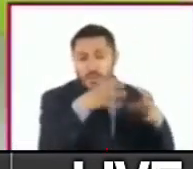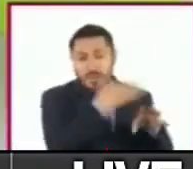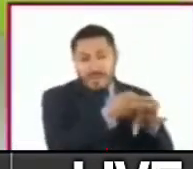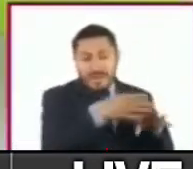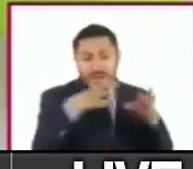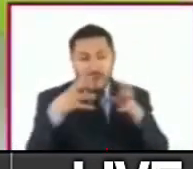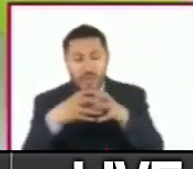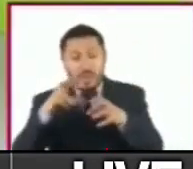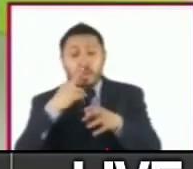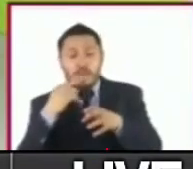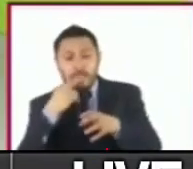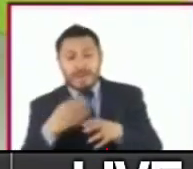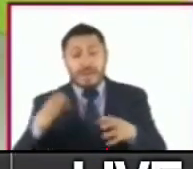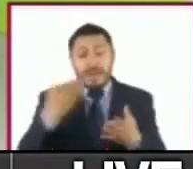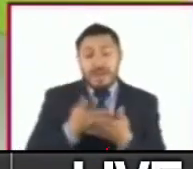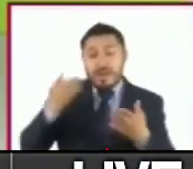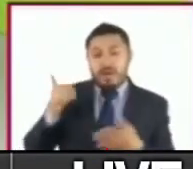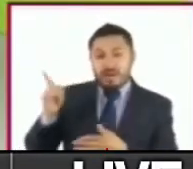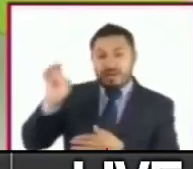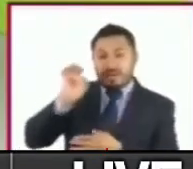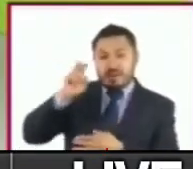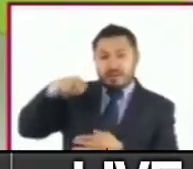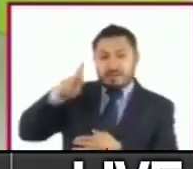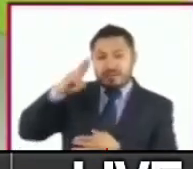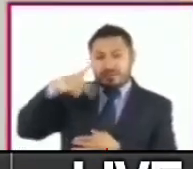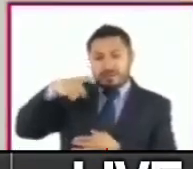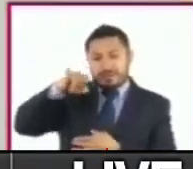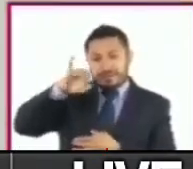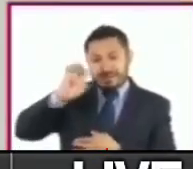Esta vez será el turno para Enrique con las pelotas azules.